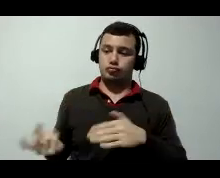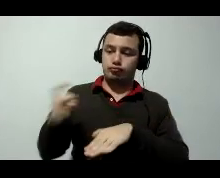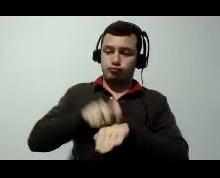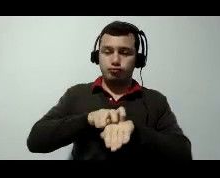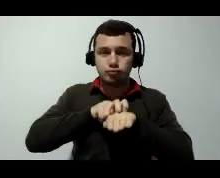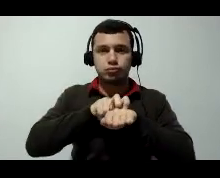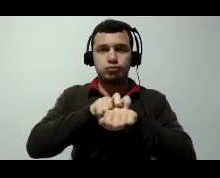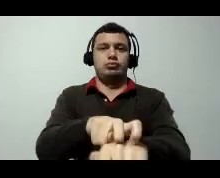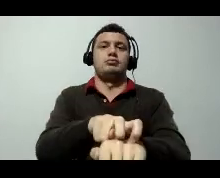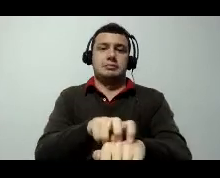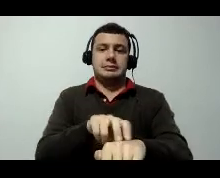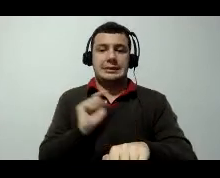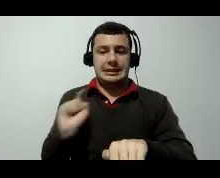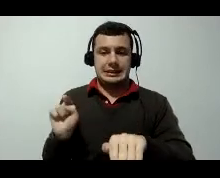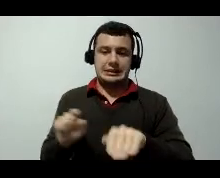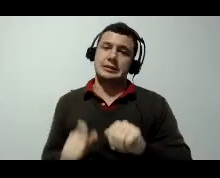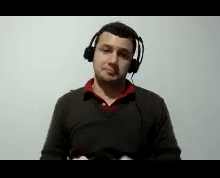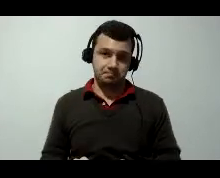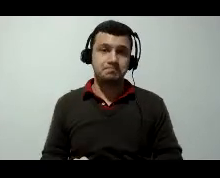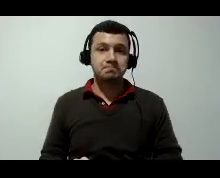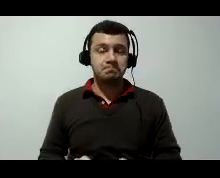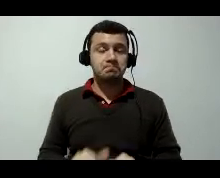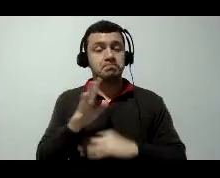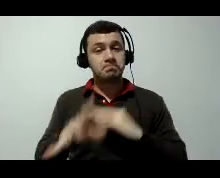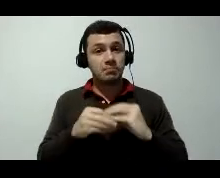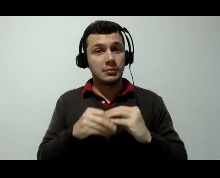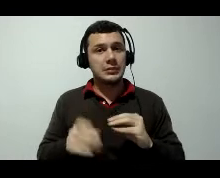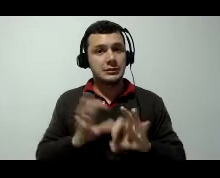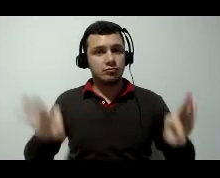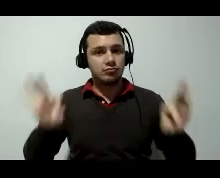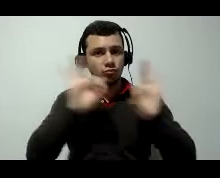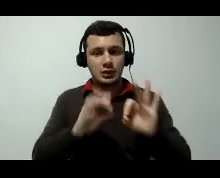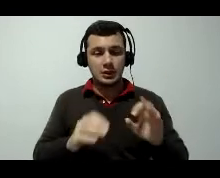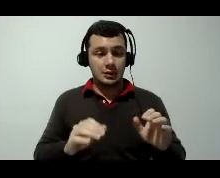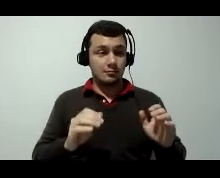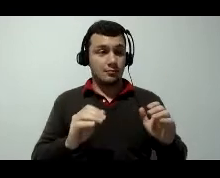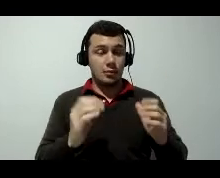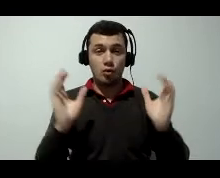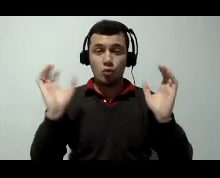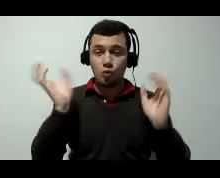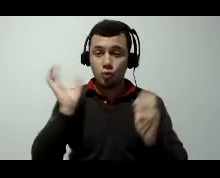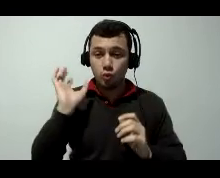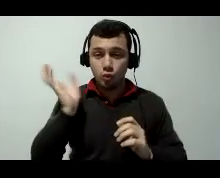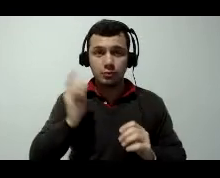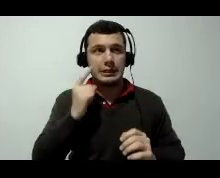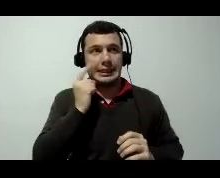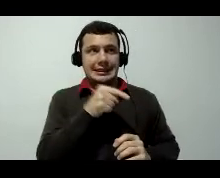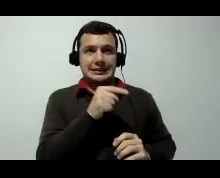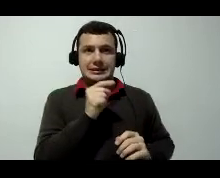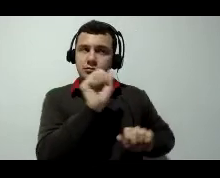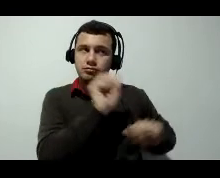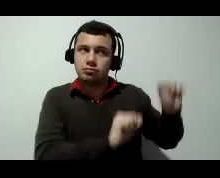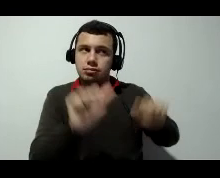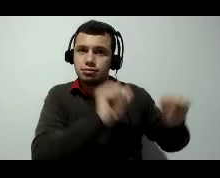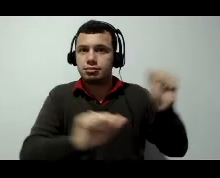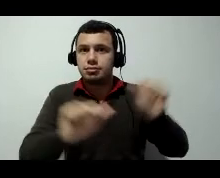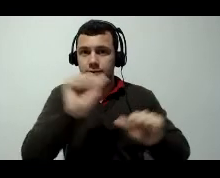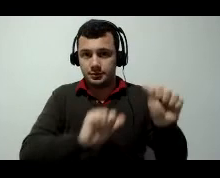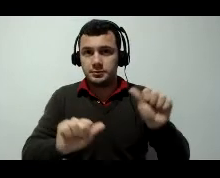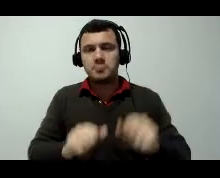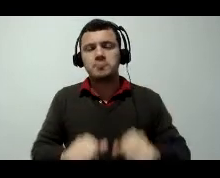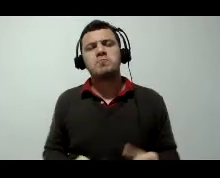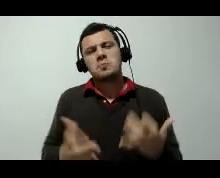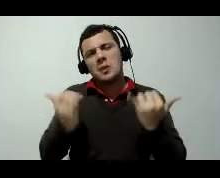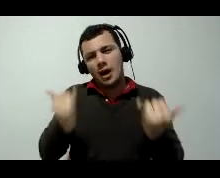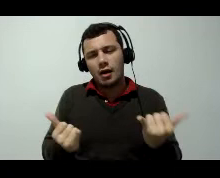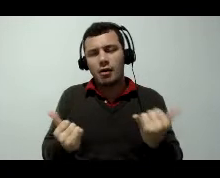estos pacientes y la limpieza de las ambulancias. Pero entonces la pregunta es, me han escuchado todo el tiempo